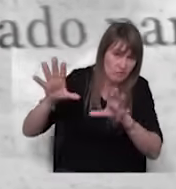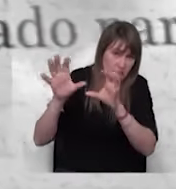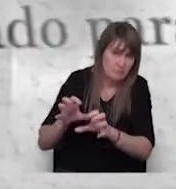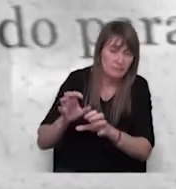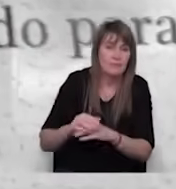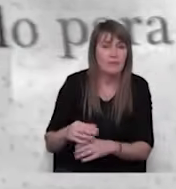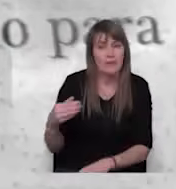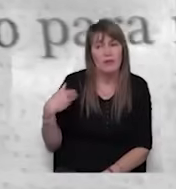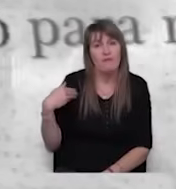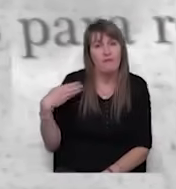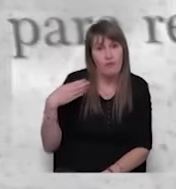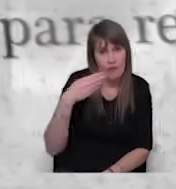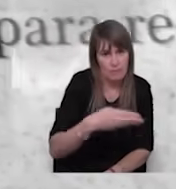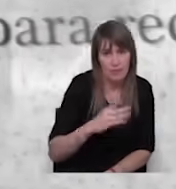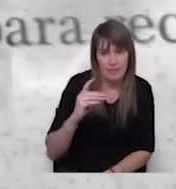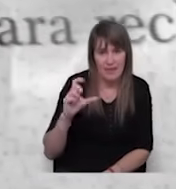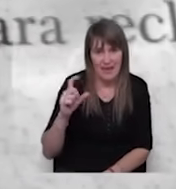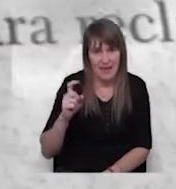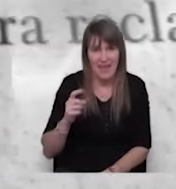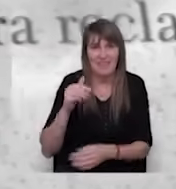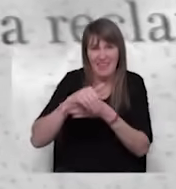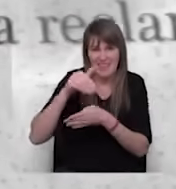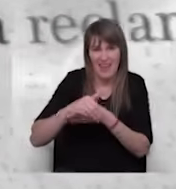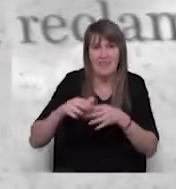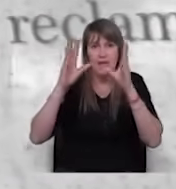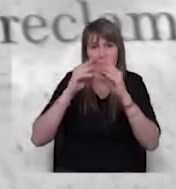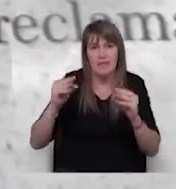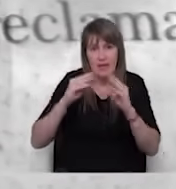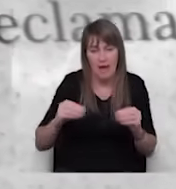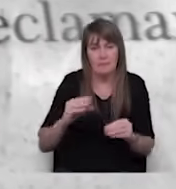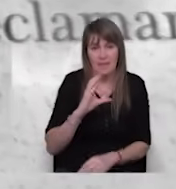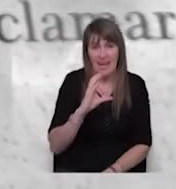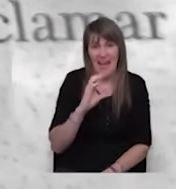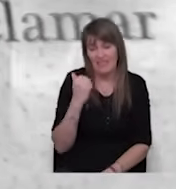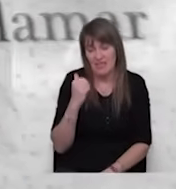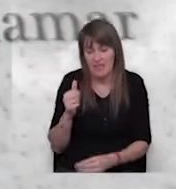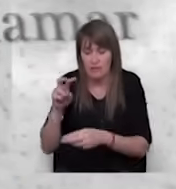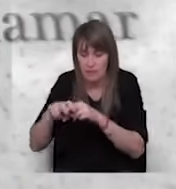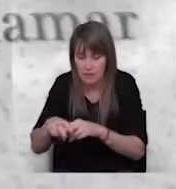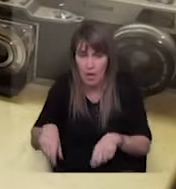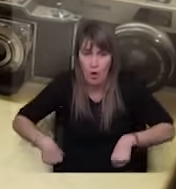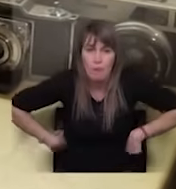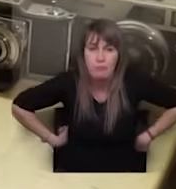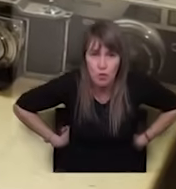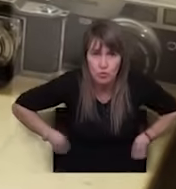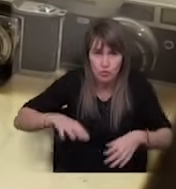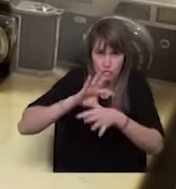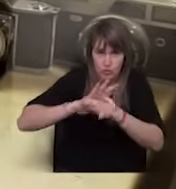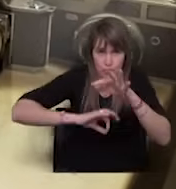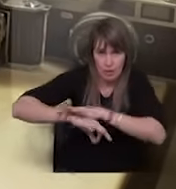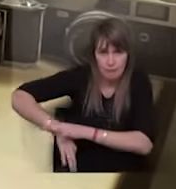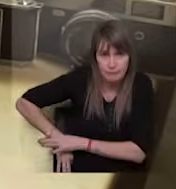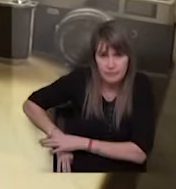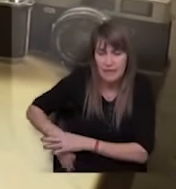Delega. Pasamos toda la tarde en el Pinar. La mayor parte del tiempo Castañeto estuvo sentado en el suelo en un rincón esposado. Prácticamente no se habló con